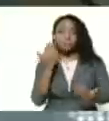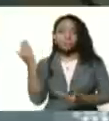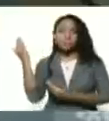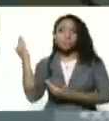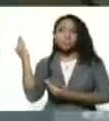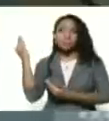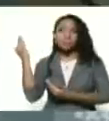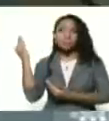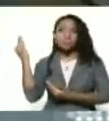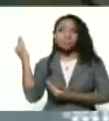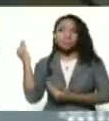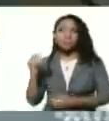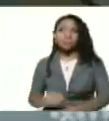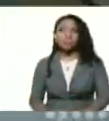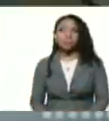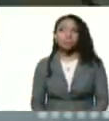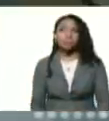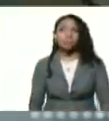favor.